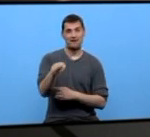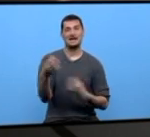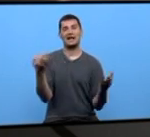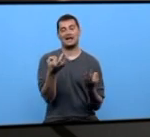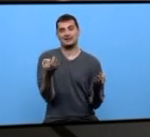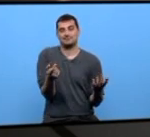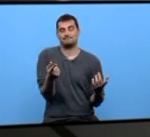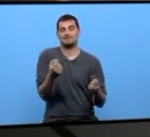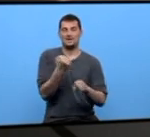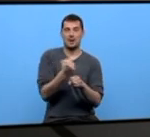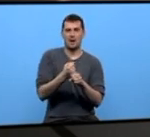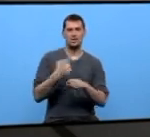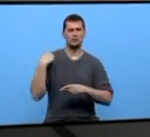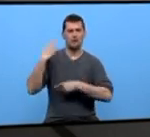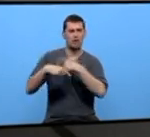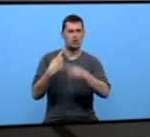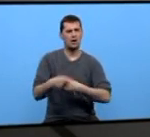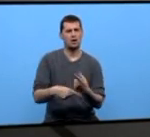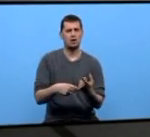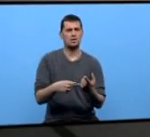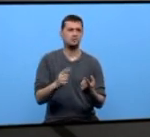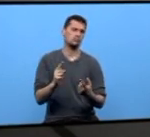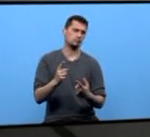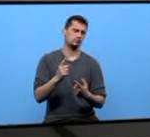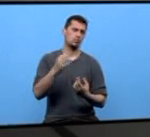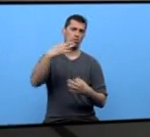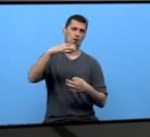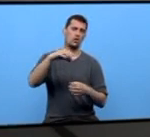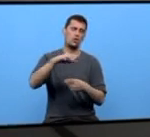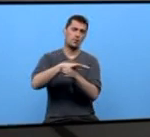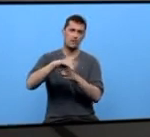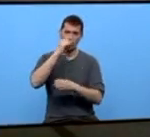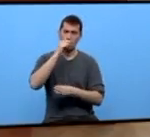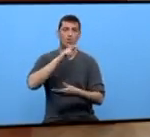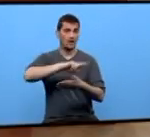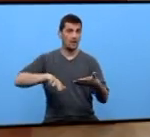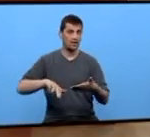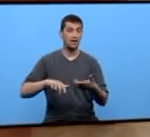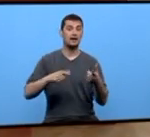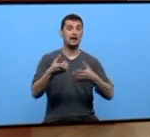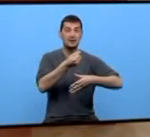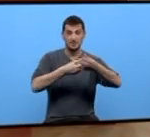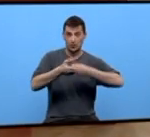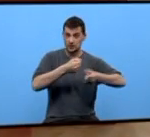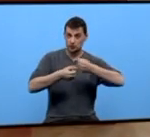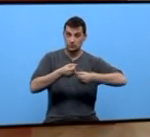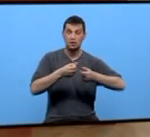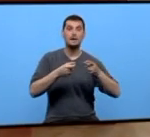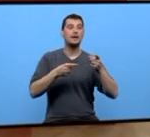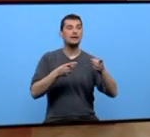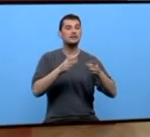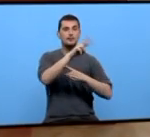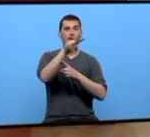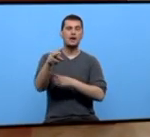torno a un dos oficios tradicionais máis singulares da nosa provincia e de toda Galicia, o encaixe de bolillos. A mostra